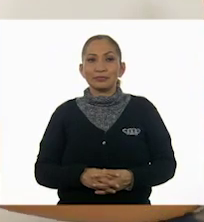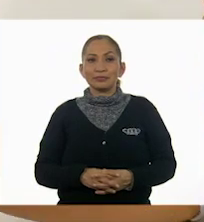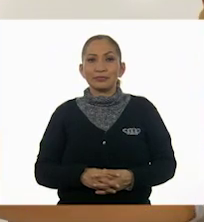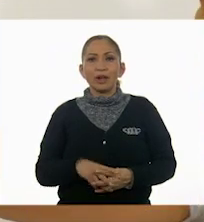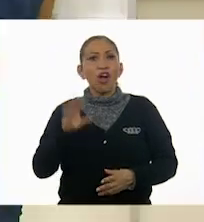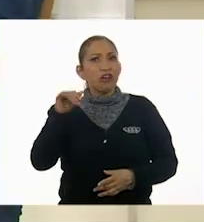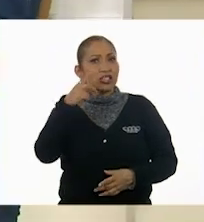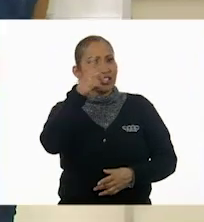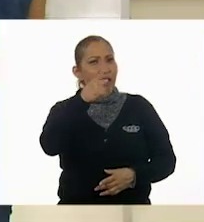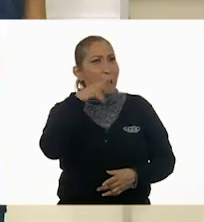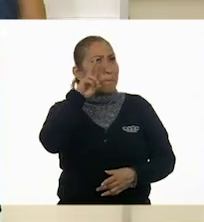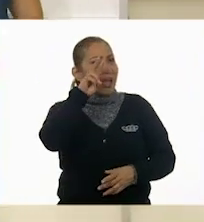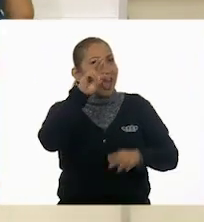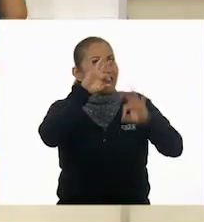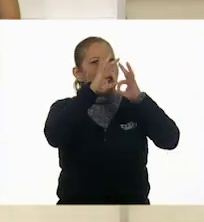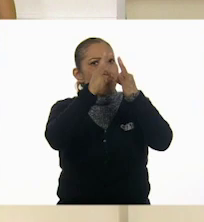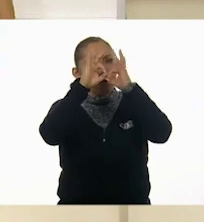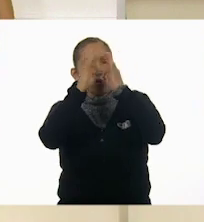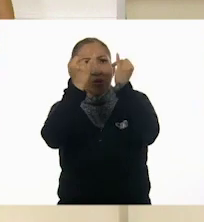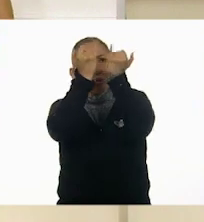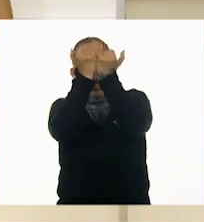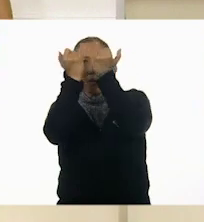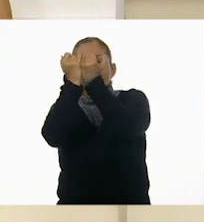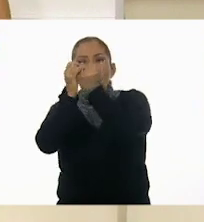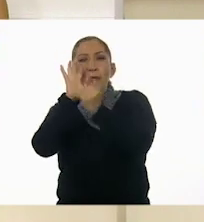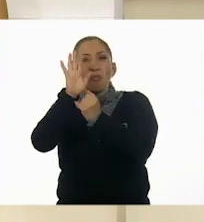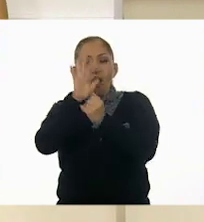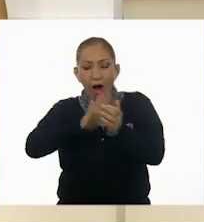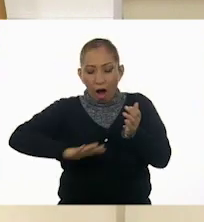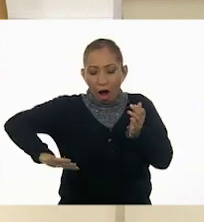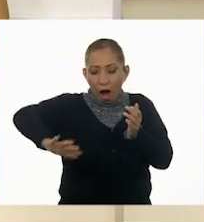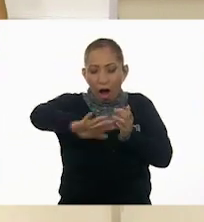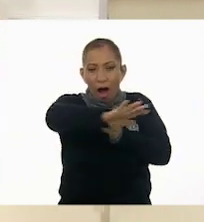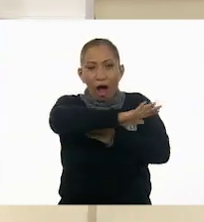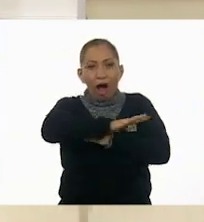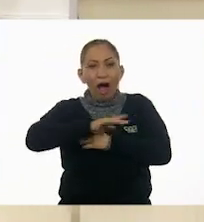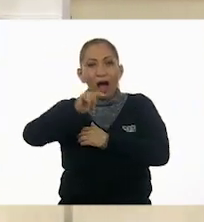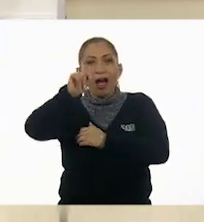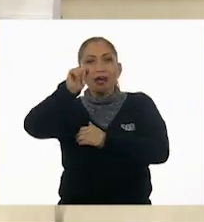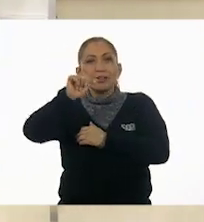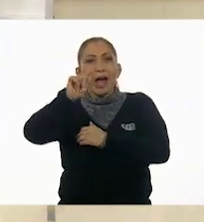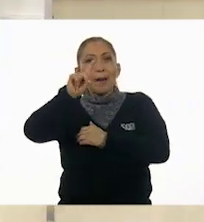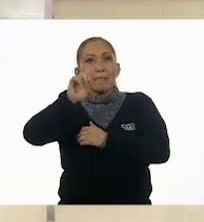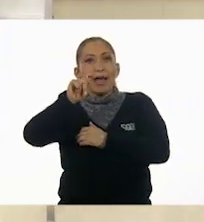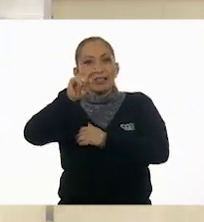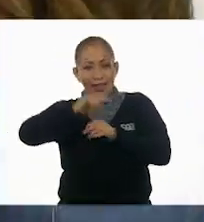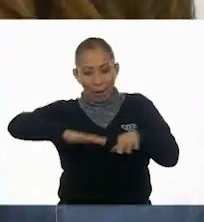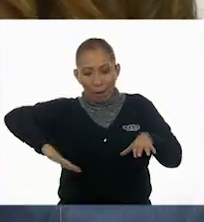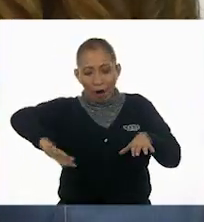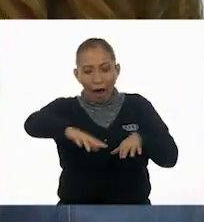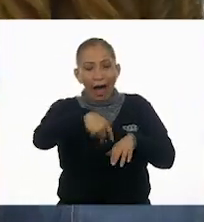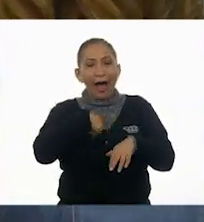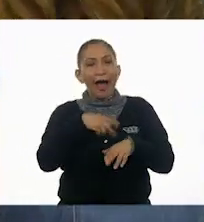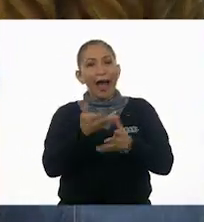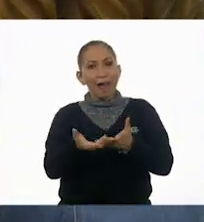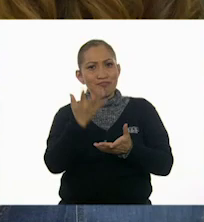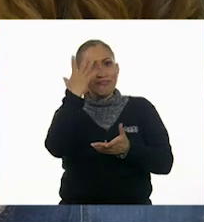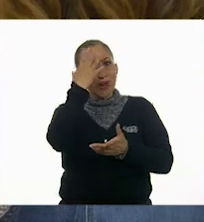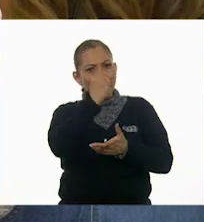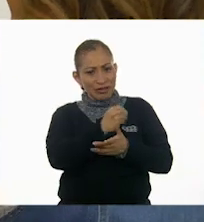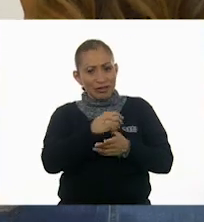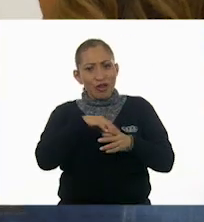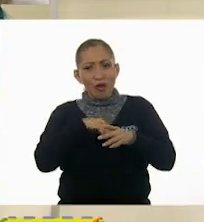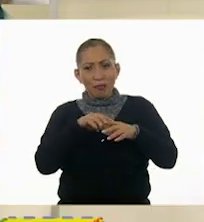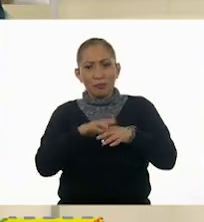Oye, este patrón se me antoja como para hacer un tapete, por ejemplo, ¿verdad? Sí. Podría ser. Está muy lindo.